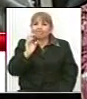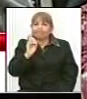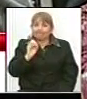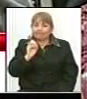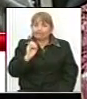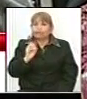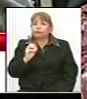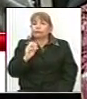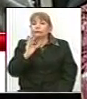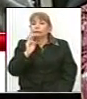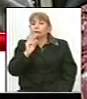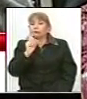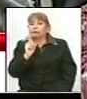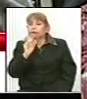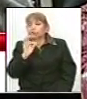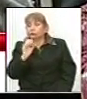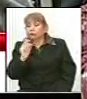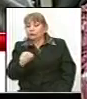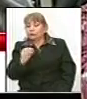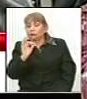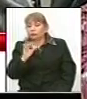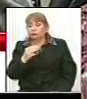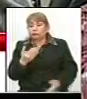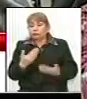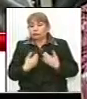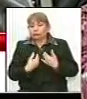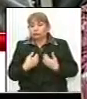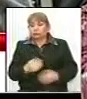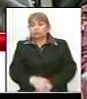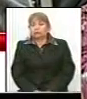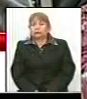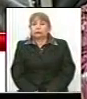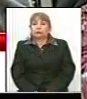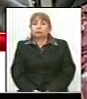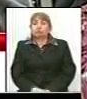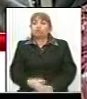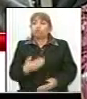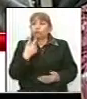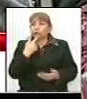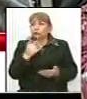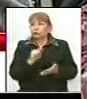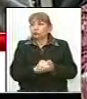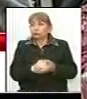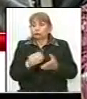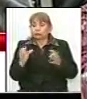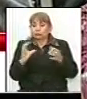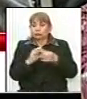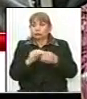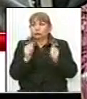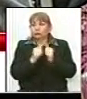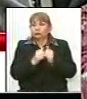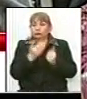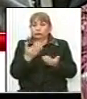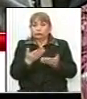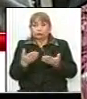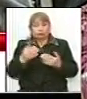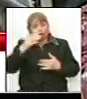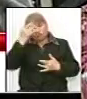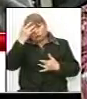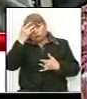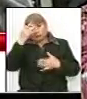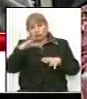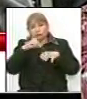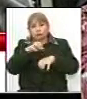70%, 69.9% de varones la tiene, ¿no? Y llamamos a condición crónica en cuanto a que padecen o hipertensión,